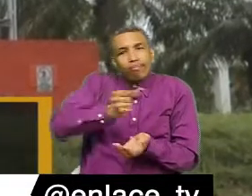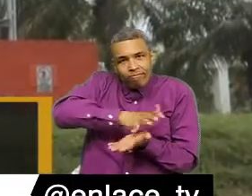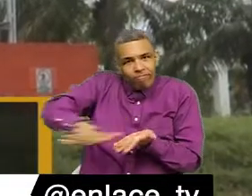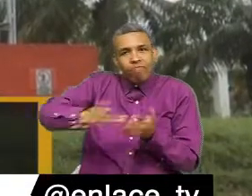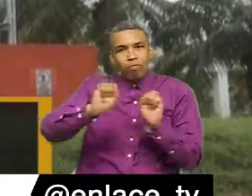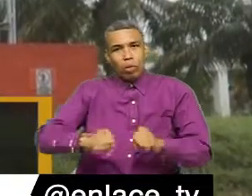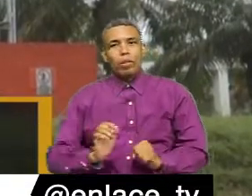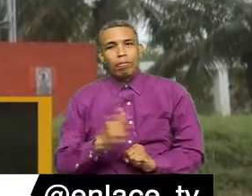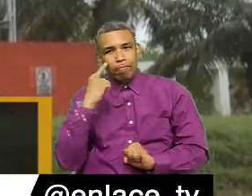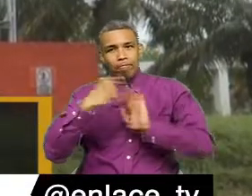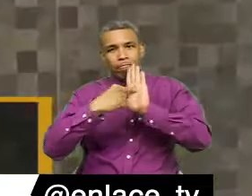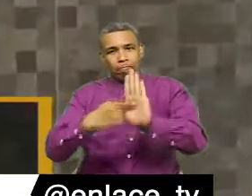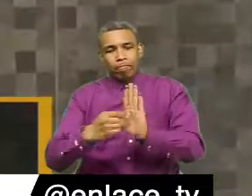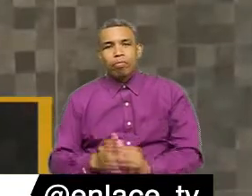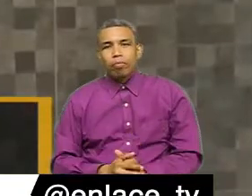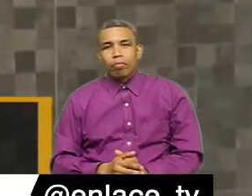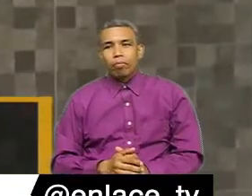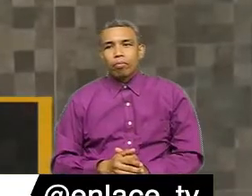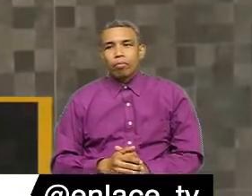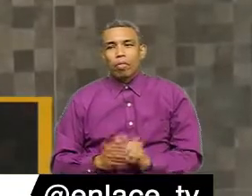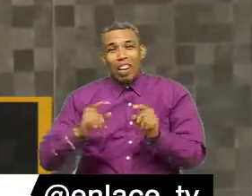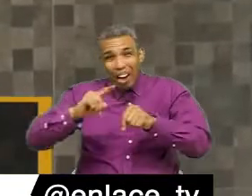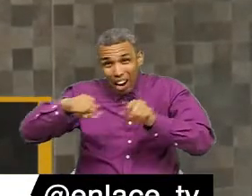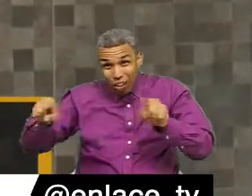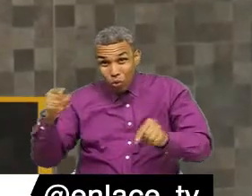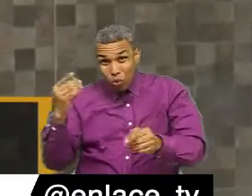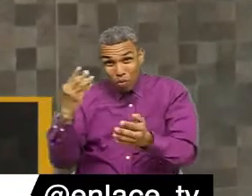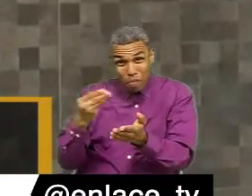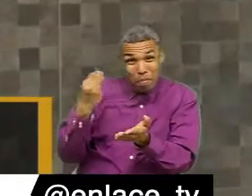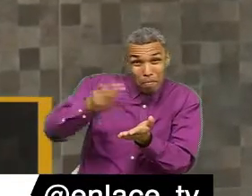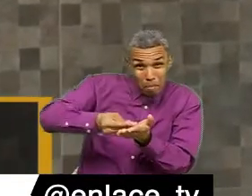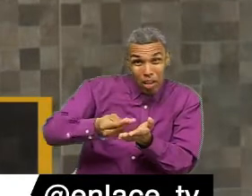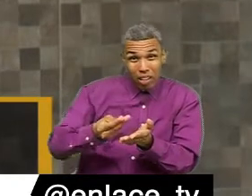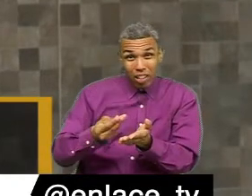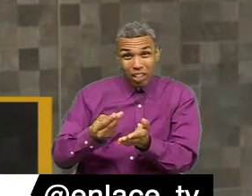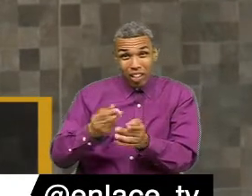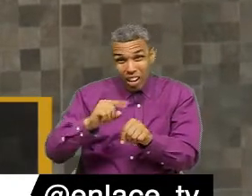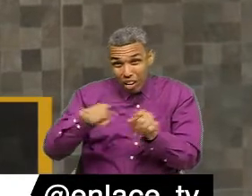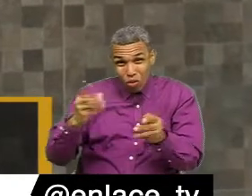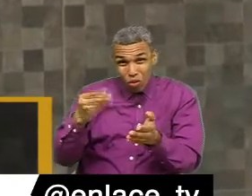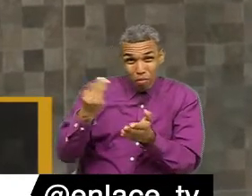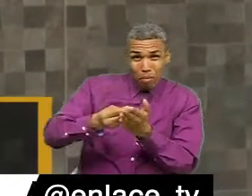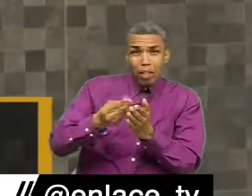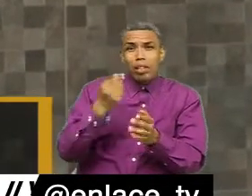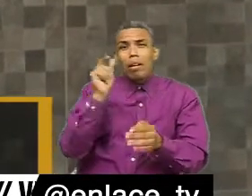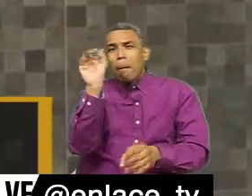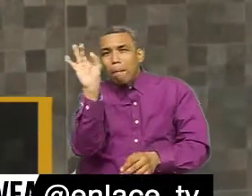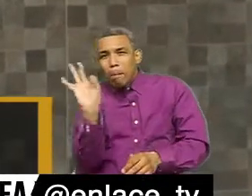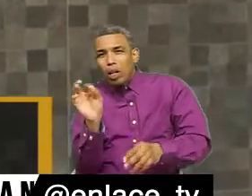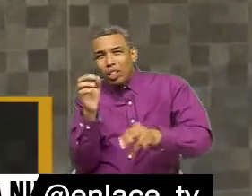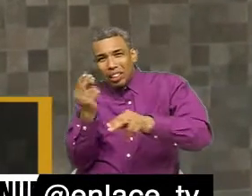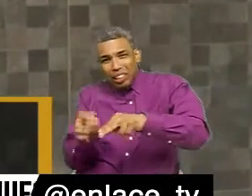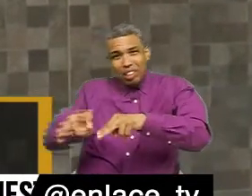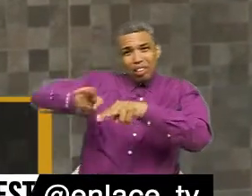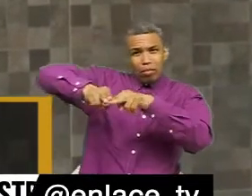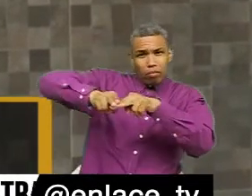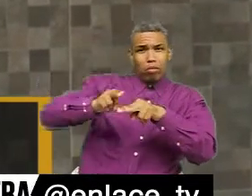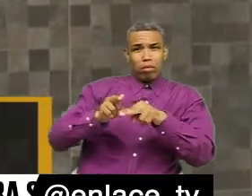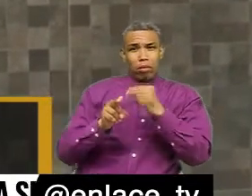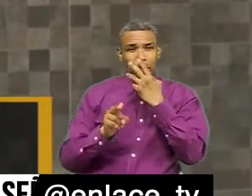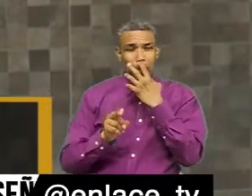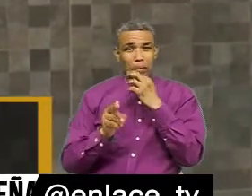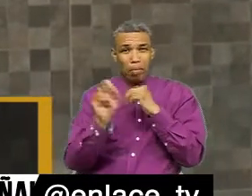alzas. Que por nuevo año, entonces se presentaron unas alzas en los valores de reclutamiento, teniendo en